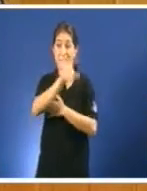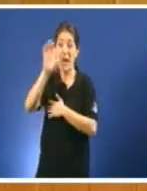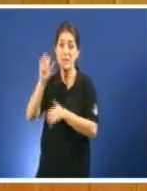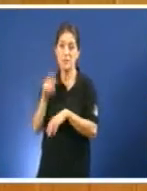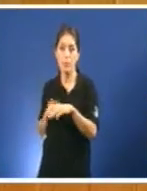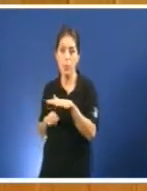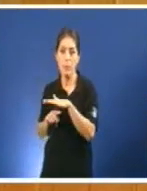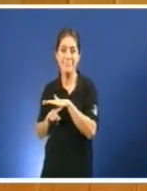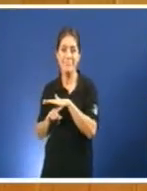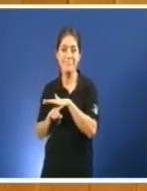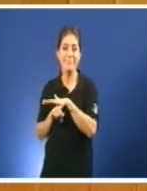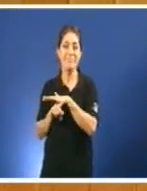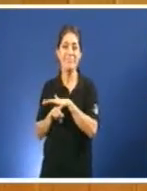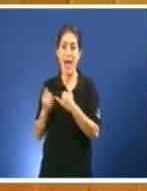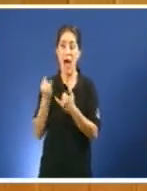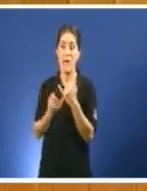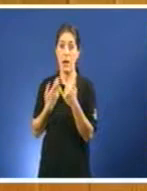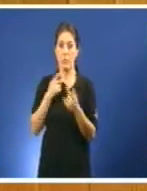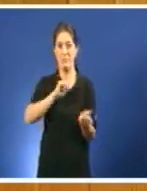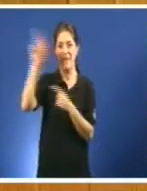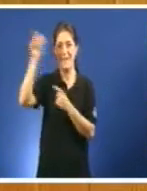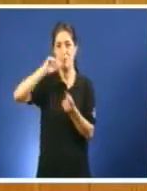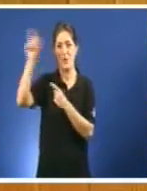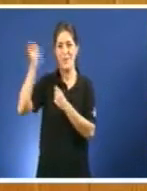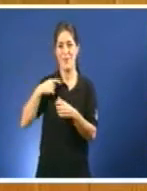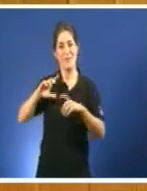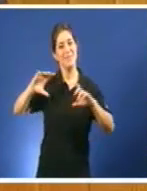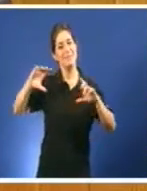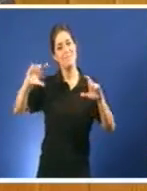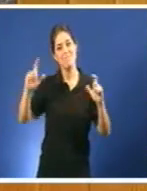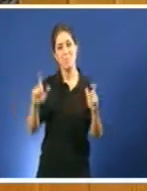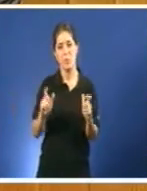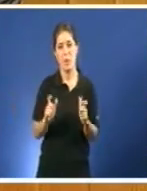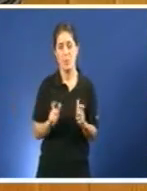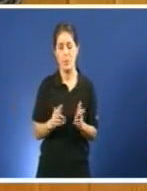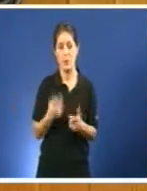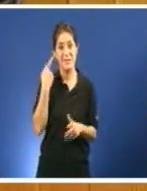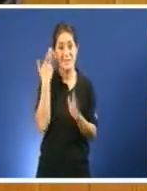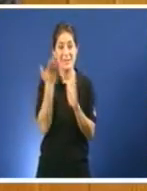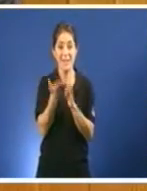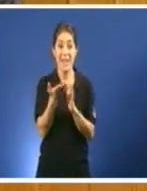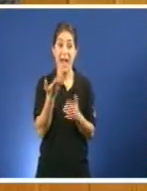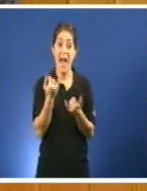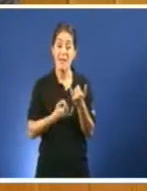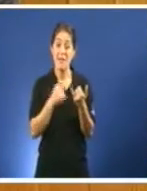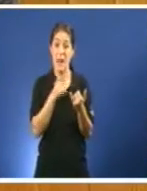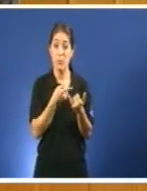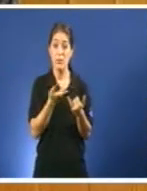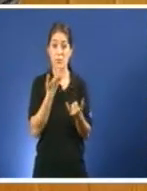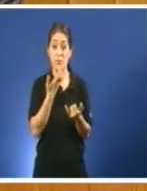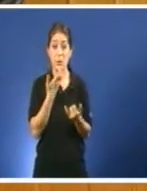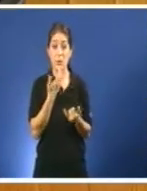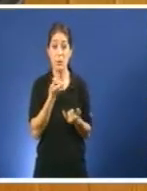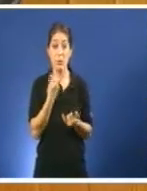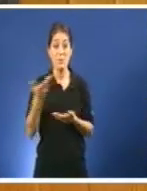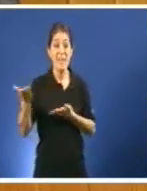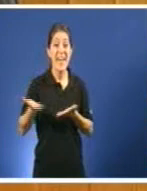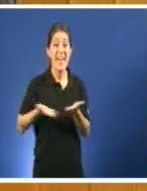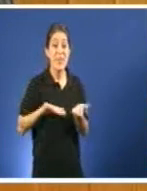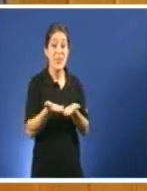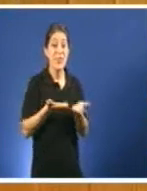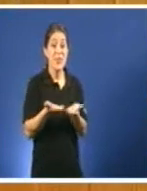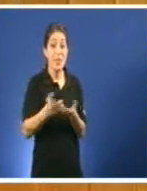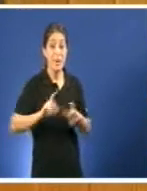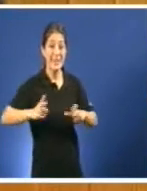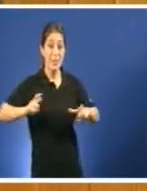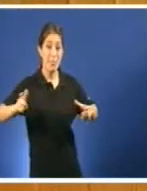as exportacións empecen a diminuir. E esta caída non é compensada polo incremento da demanda porque as